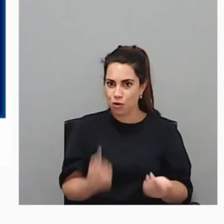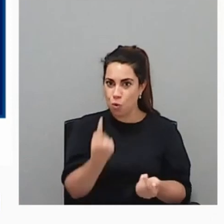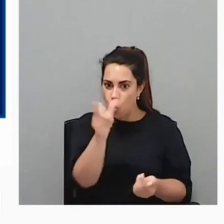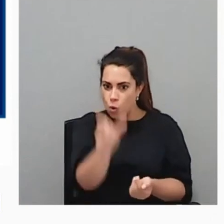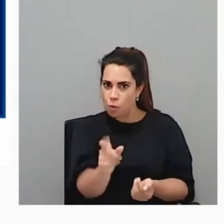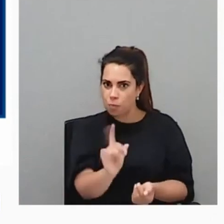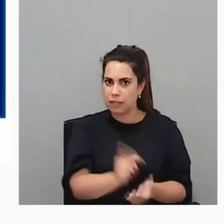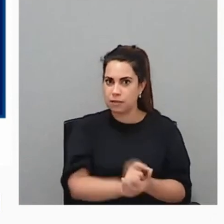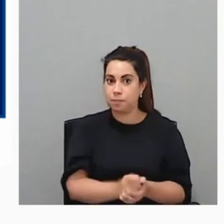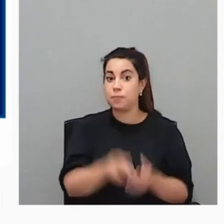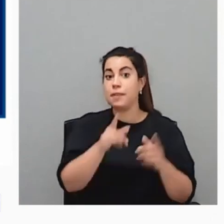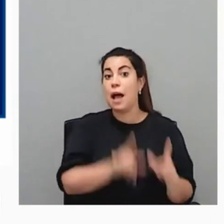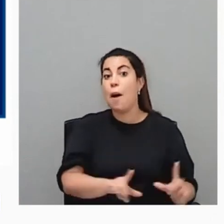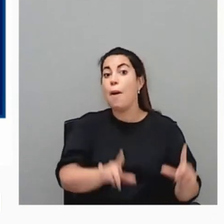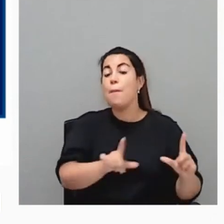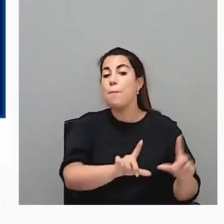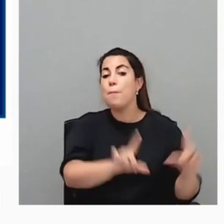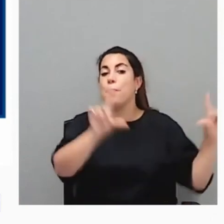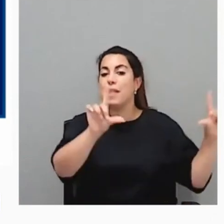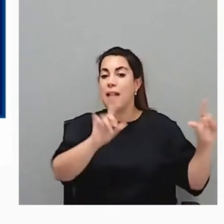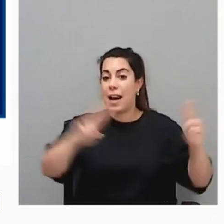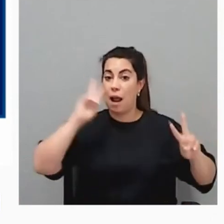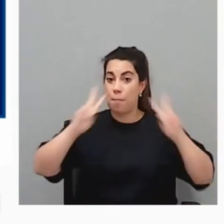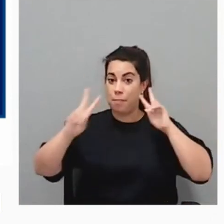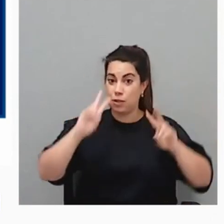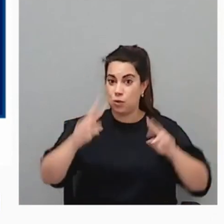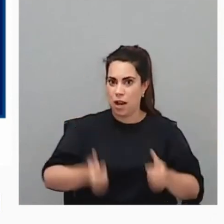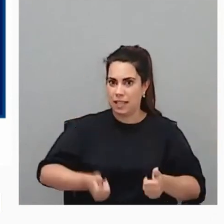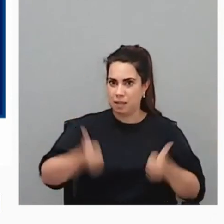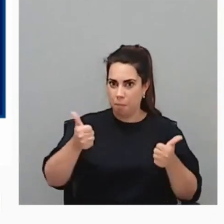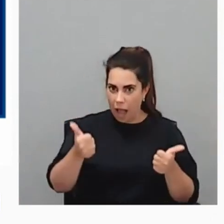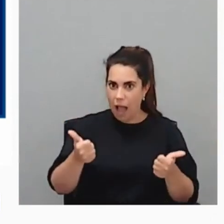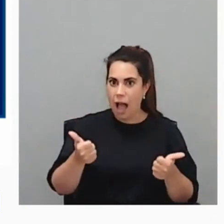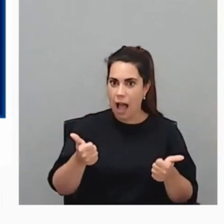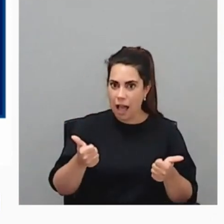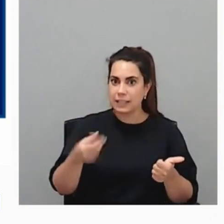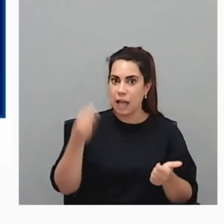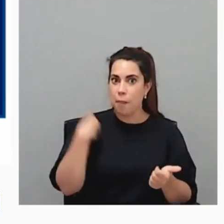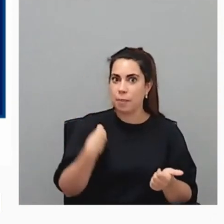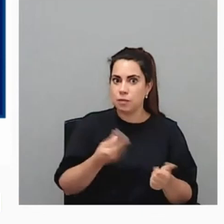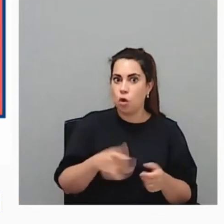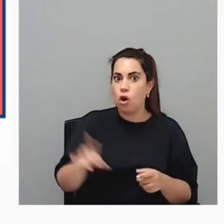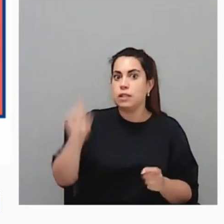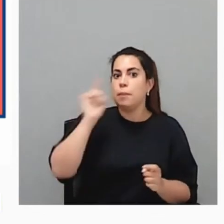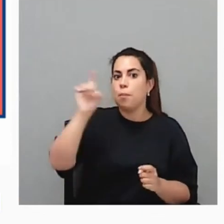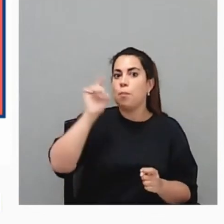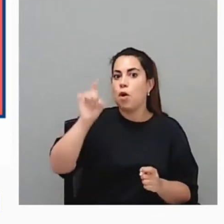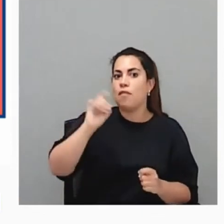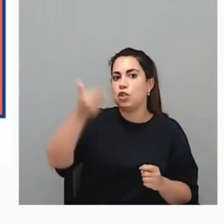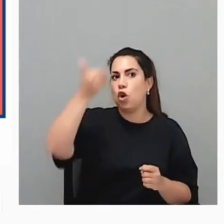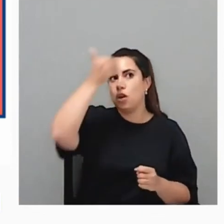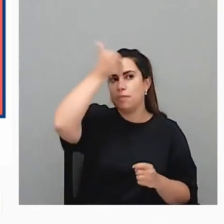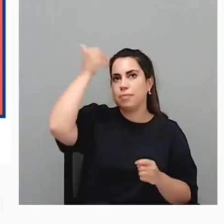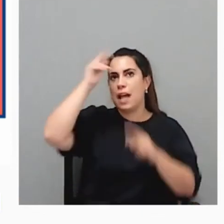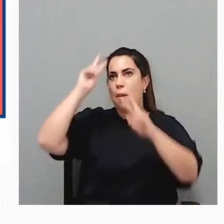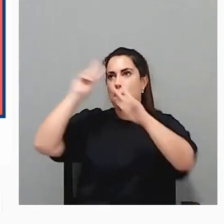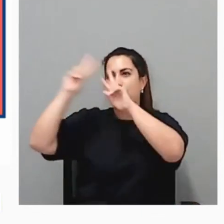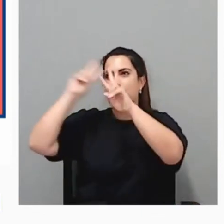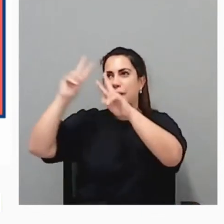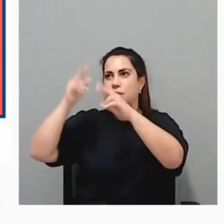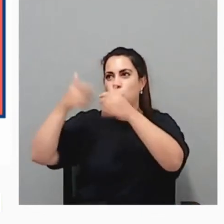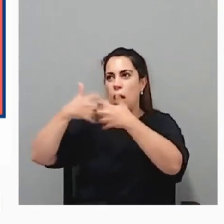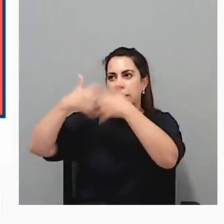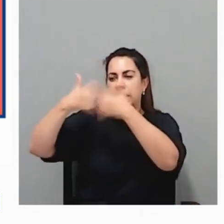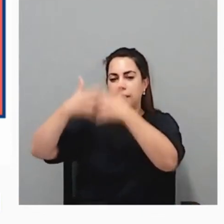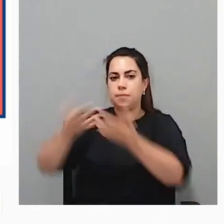pizarras empiezan a ser mucho más visuales cuando los maestros han ejercitado esa parte visual de su cerebro, o utilizamos cuentos